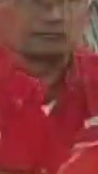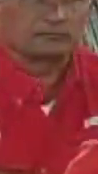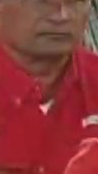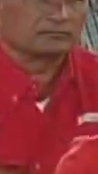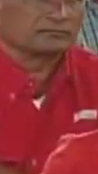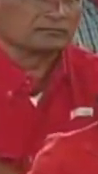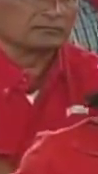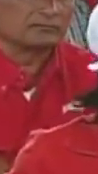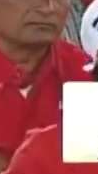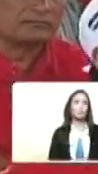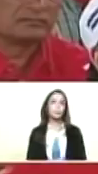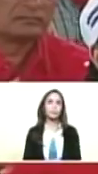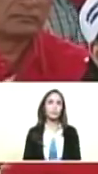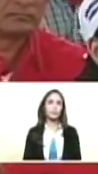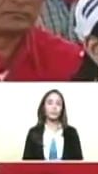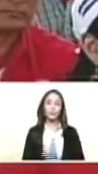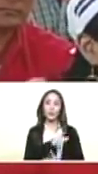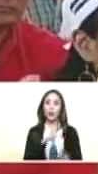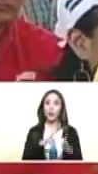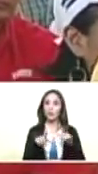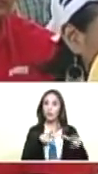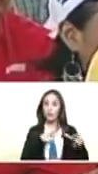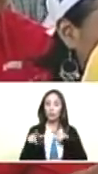Bueno, los CLAP ya tienen ley.